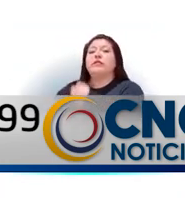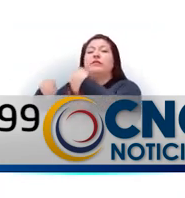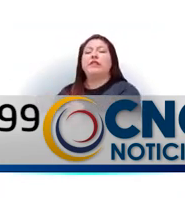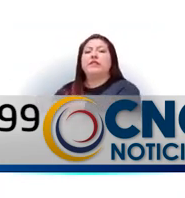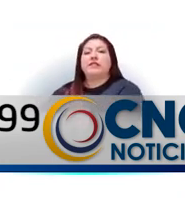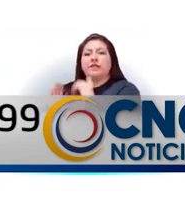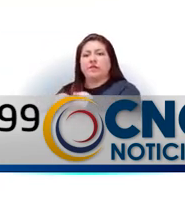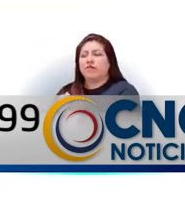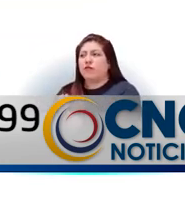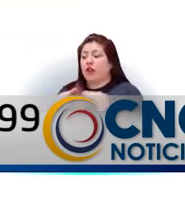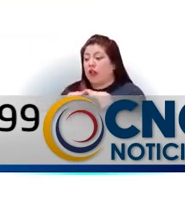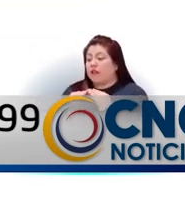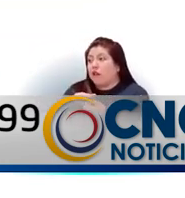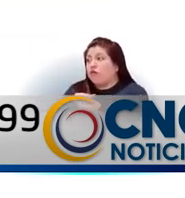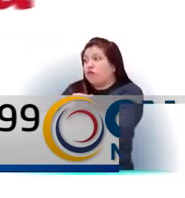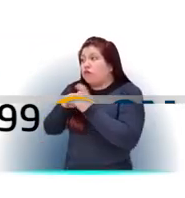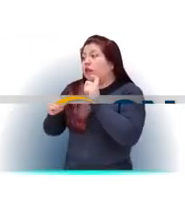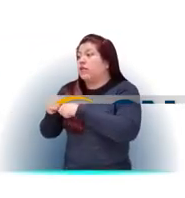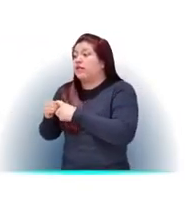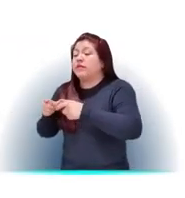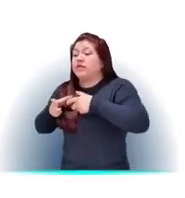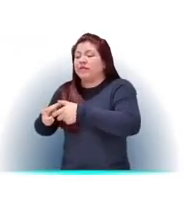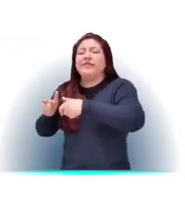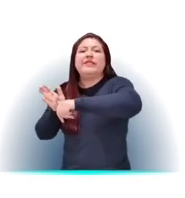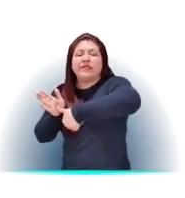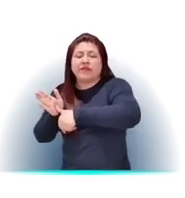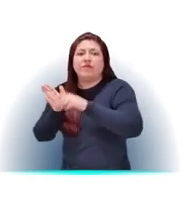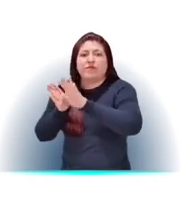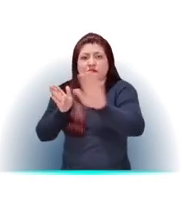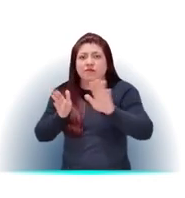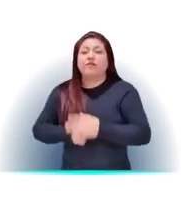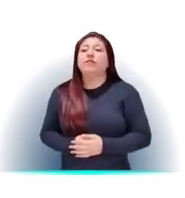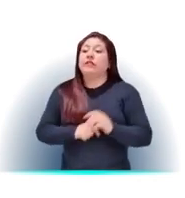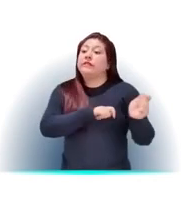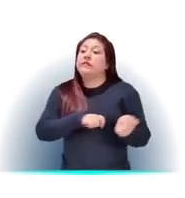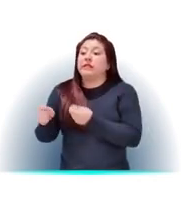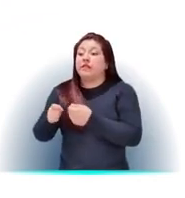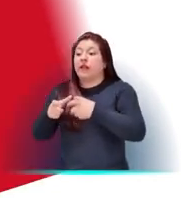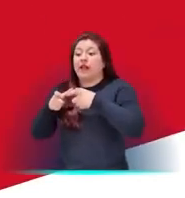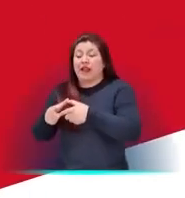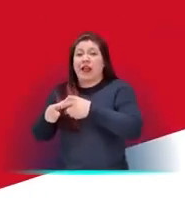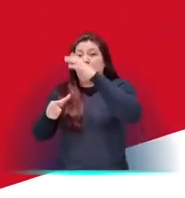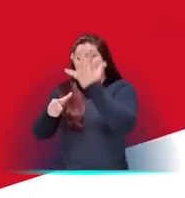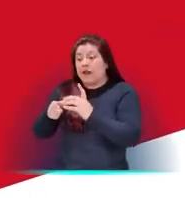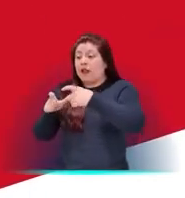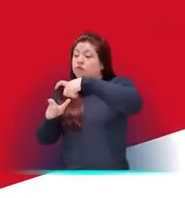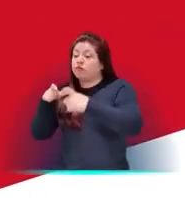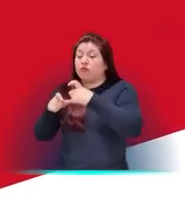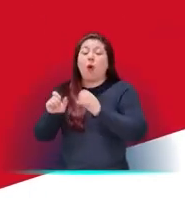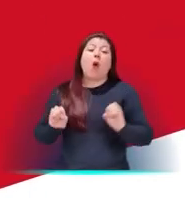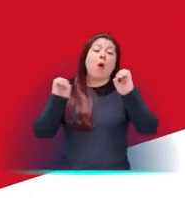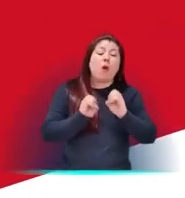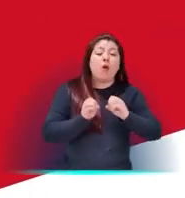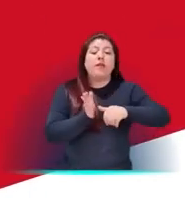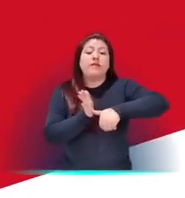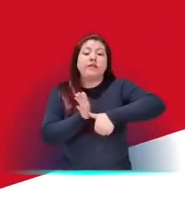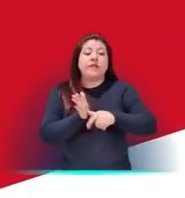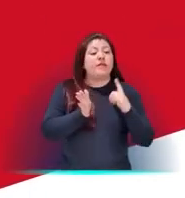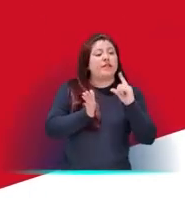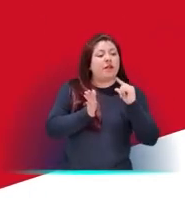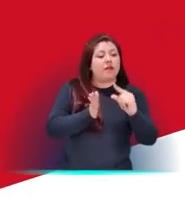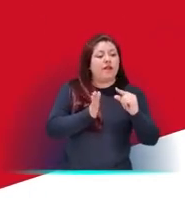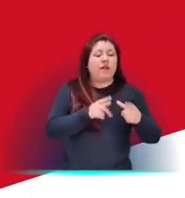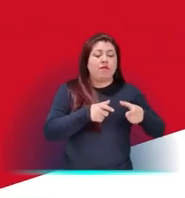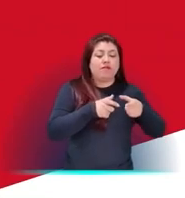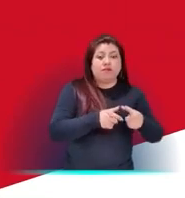Rurales del departamento el departamento del Cesar cuenta con ocho puestos móviles de inscripción de ciudadanos en los municipios de valledupar